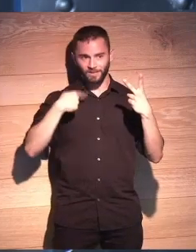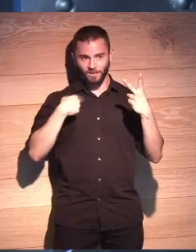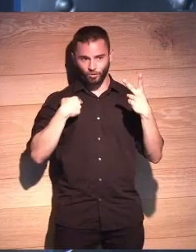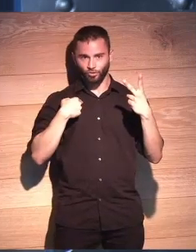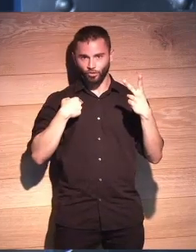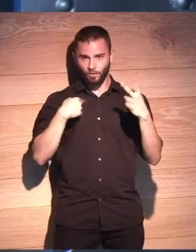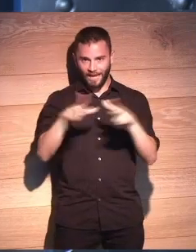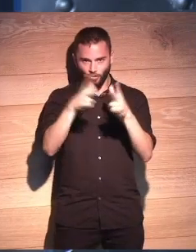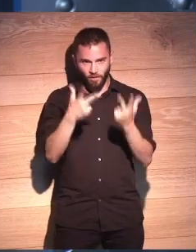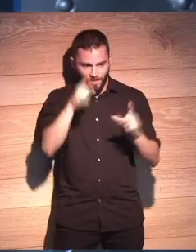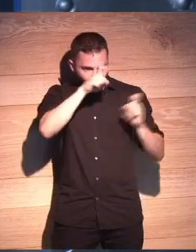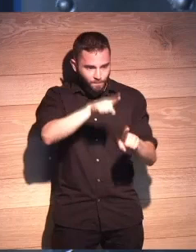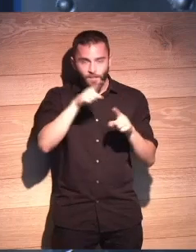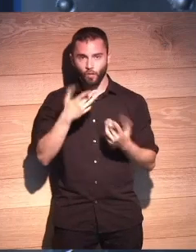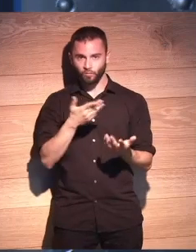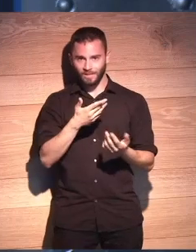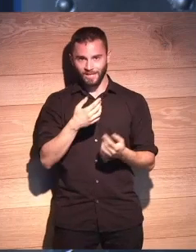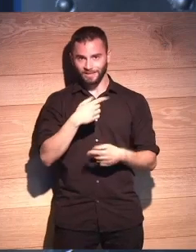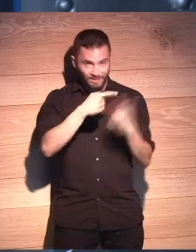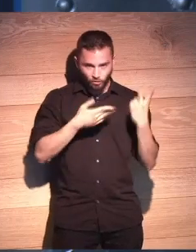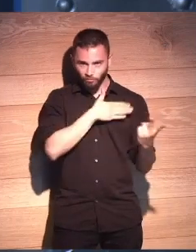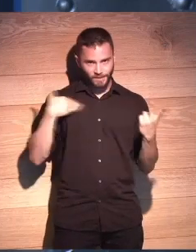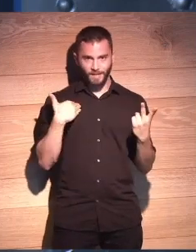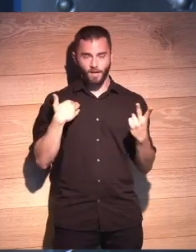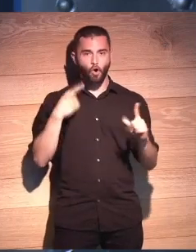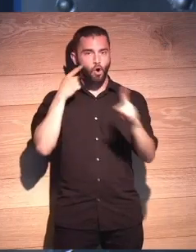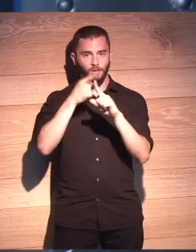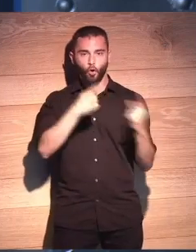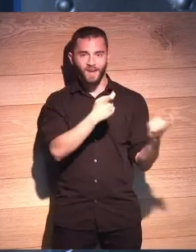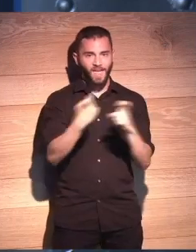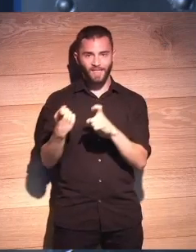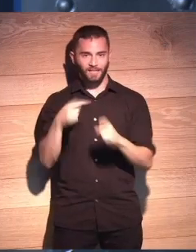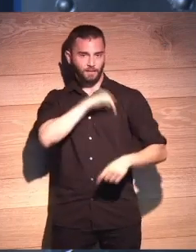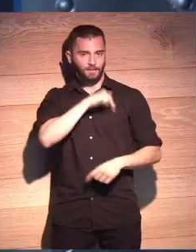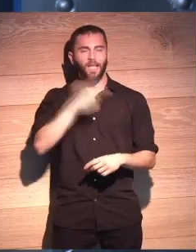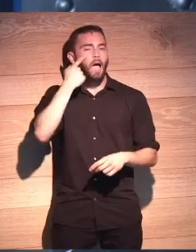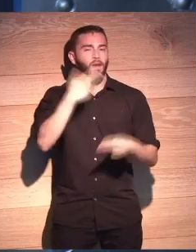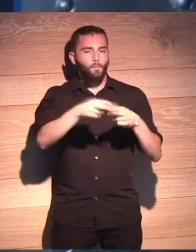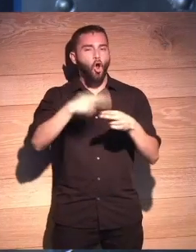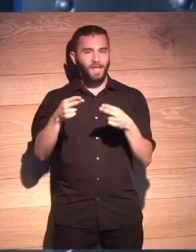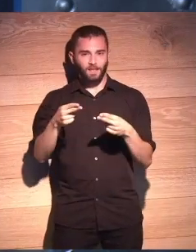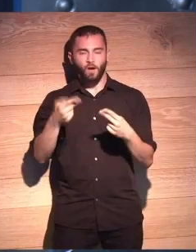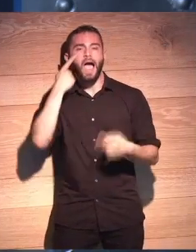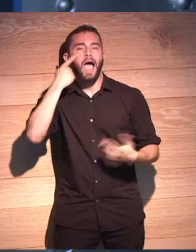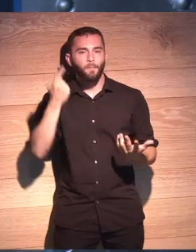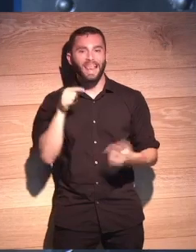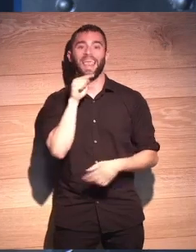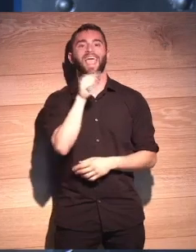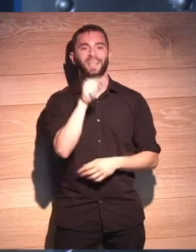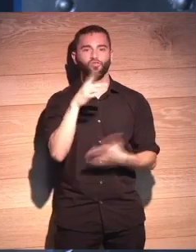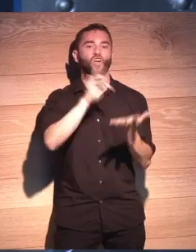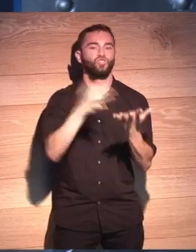gustaría meter en la sociedad para meteros la necesidad de decir a los políticos, oiga, que lo que tenemos que estar es en esto,